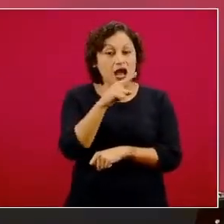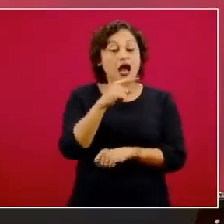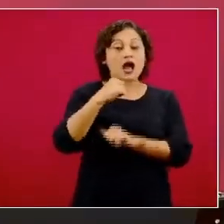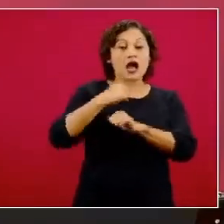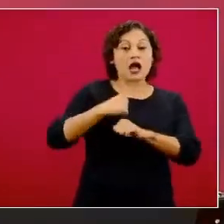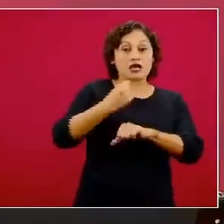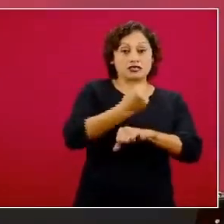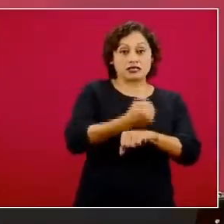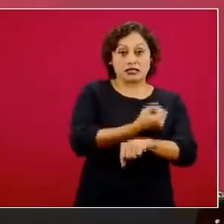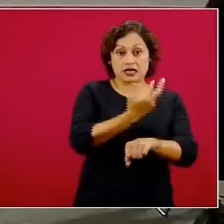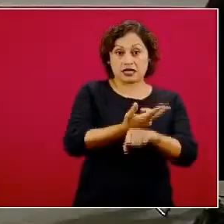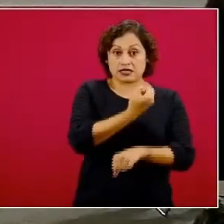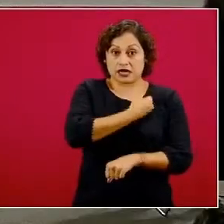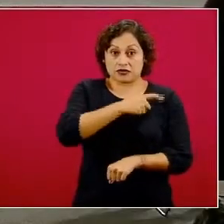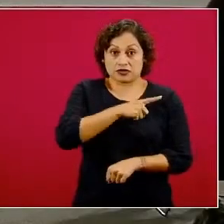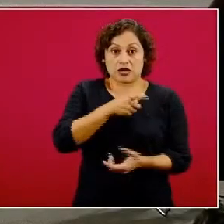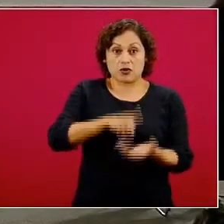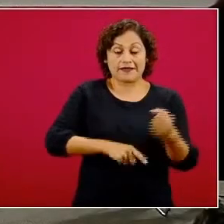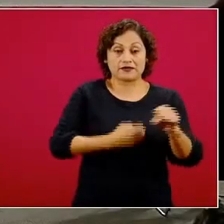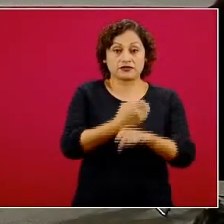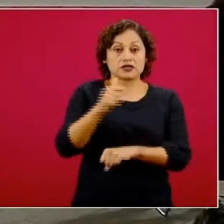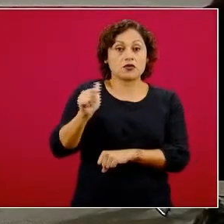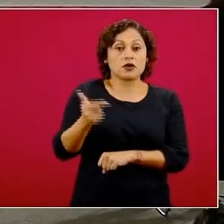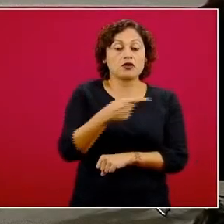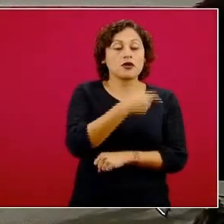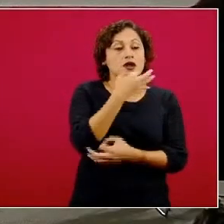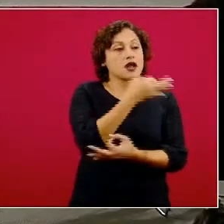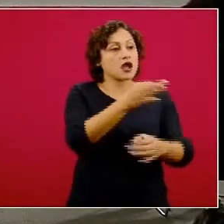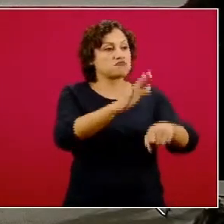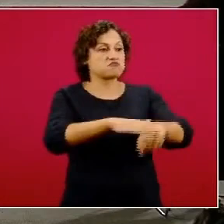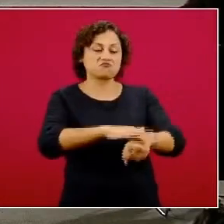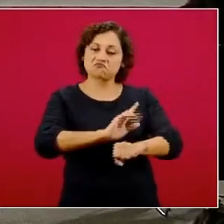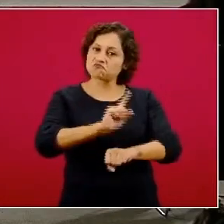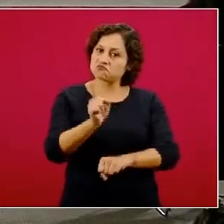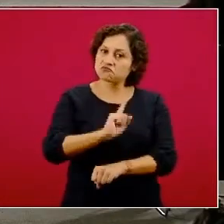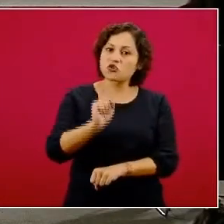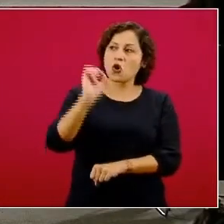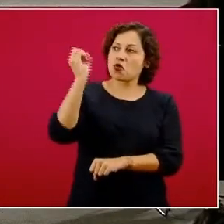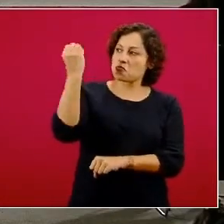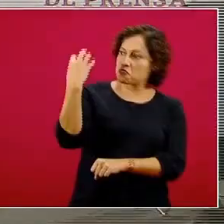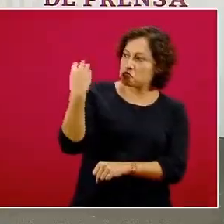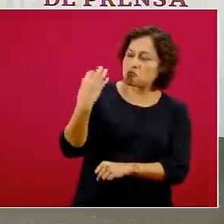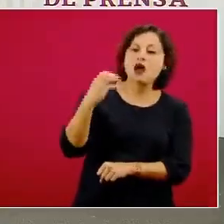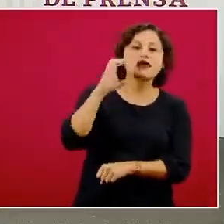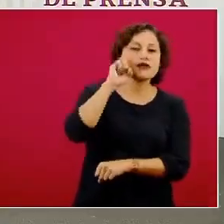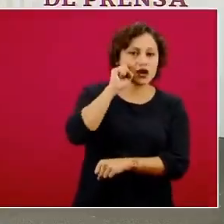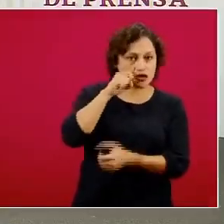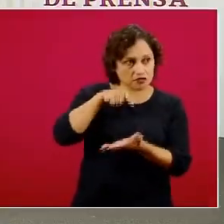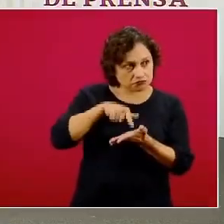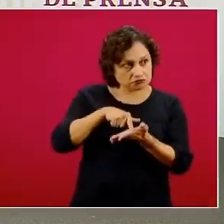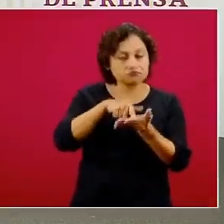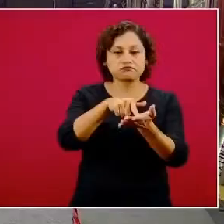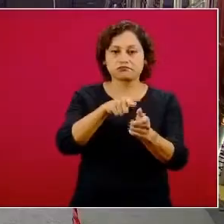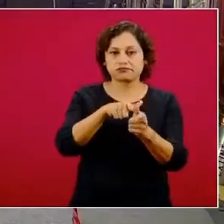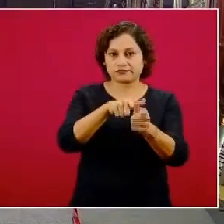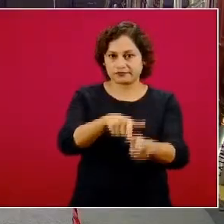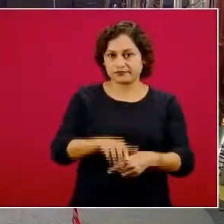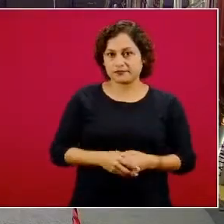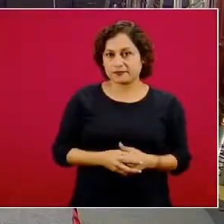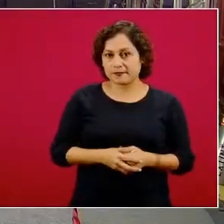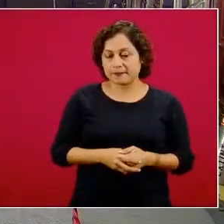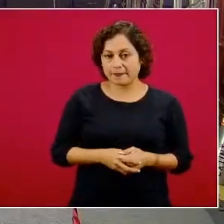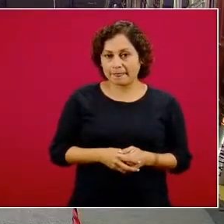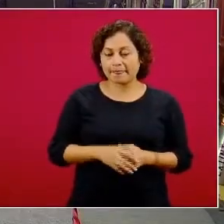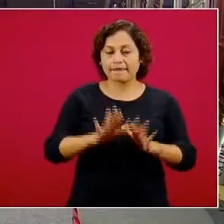de Guanajuato diga: ahorita continuemos en semáforo naranja para irnos más tranquilamente. Perdón, y ahorita que, bueno,